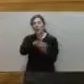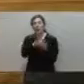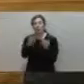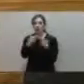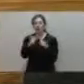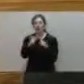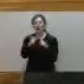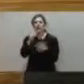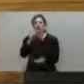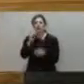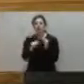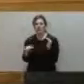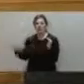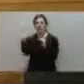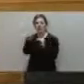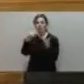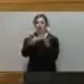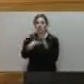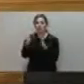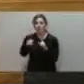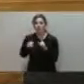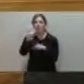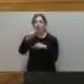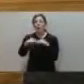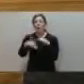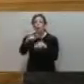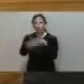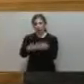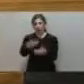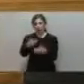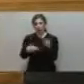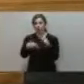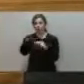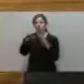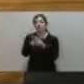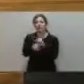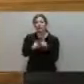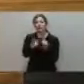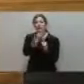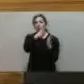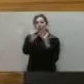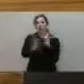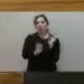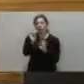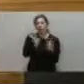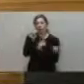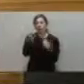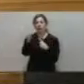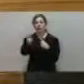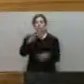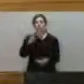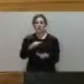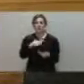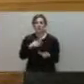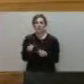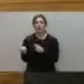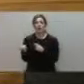en tecnología y prestigio constructivo, que tiene, como dije antes, una capacidad de exportar del 90% y una gran capacidad de